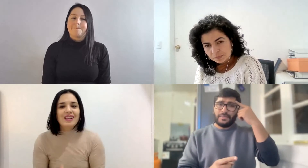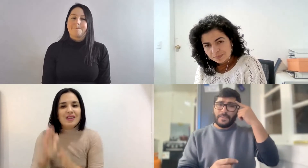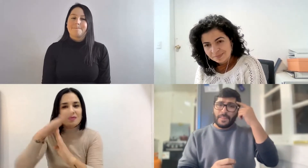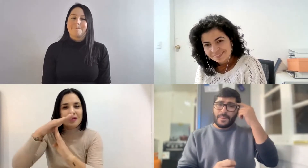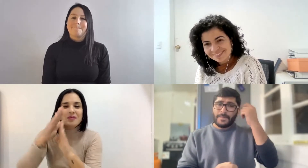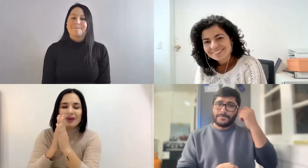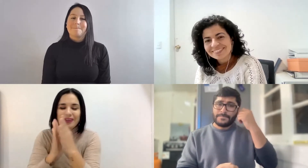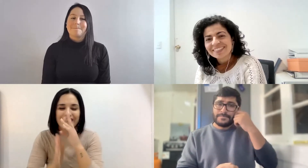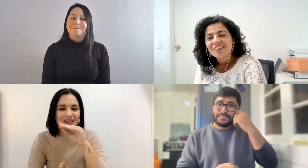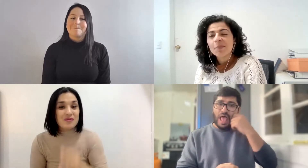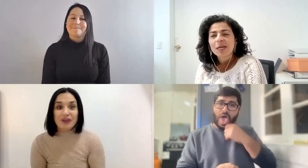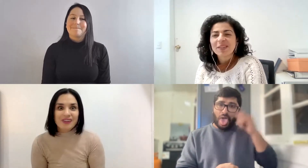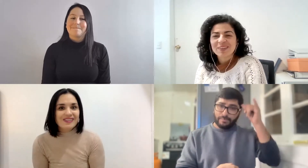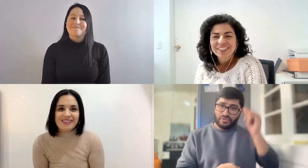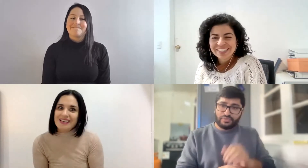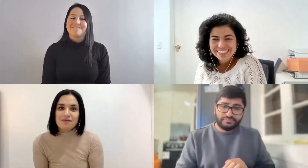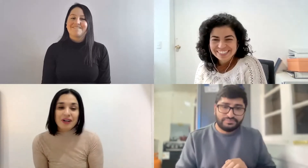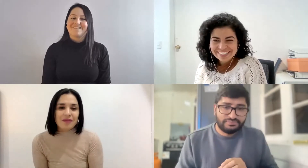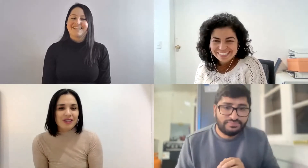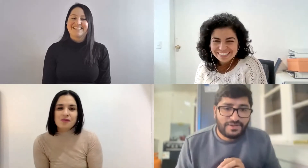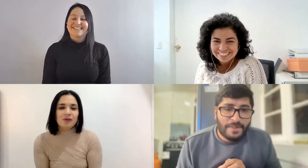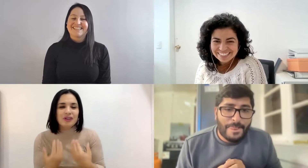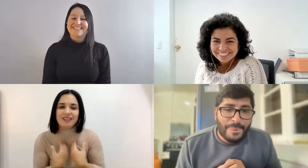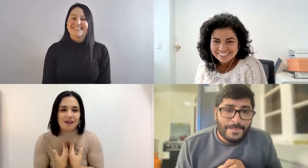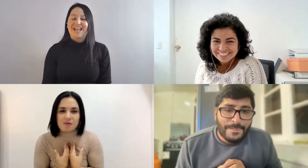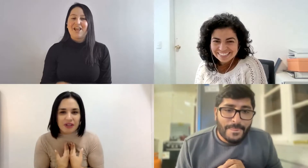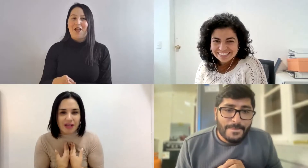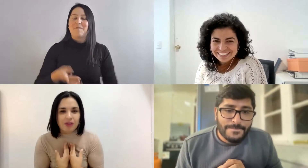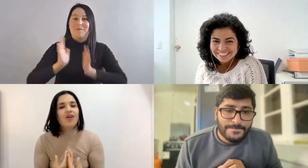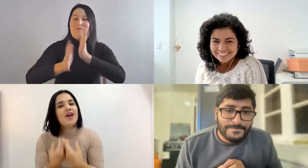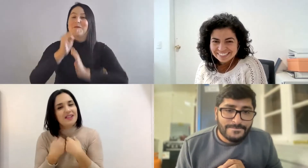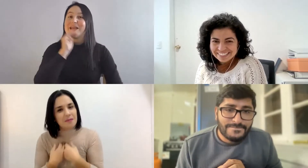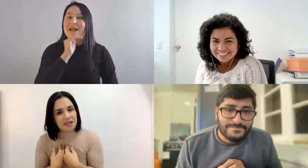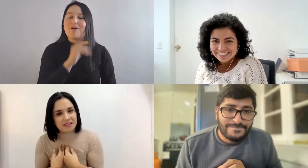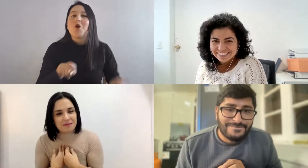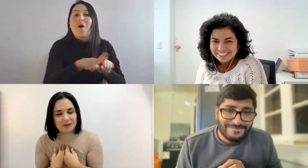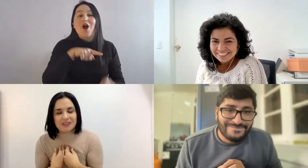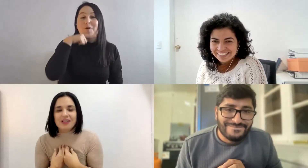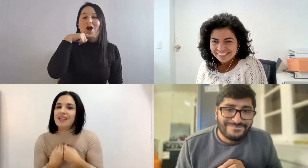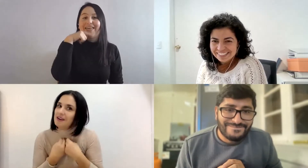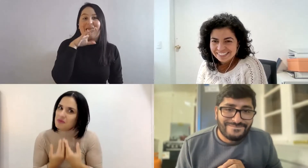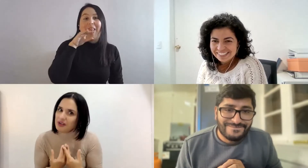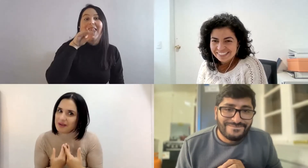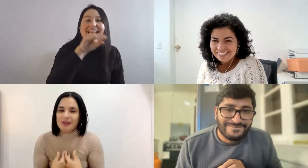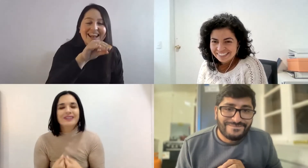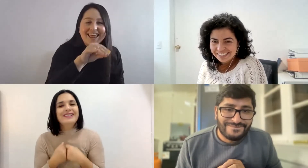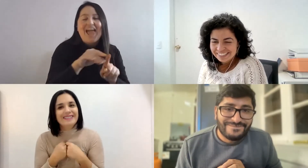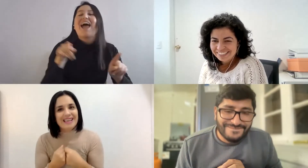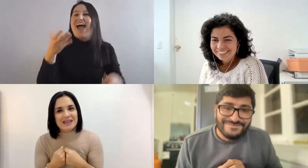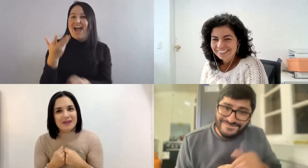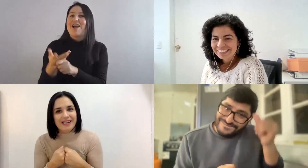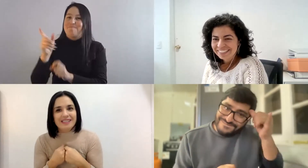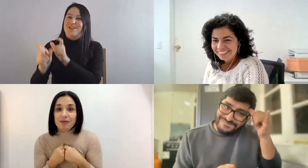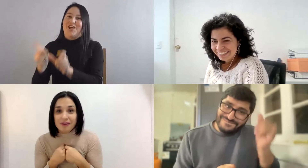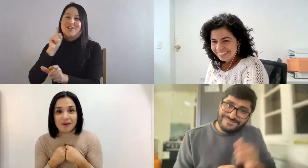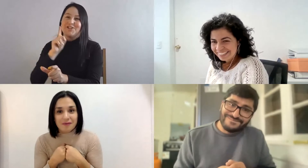la lengua. Muy rápido. Muy rápido, así como los oyentes hablamos muy rápido, también existen personas sordas que hablan muy rápido y hay